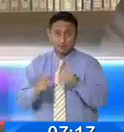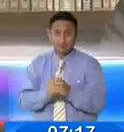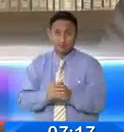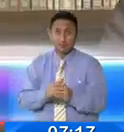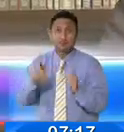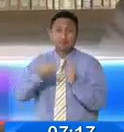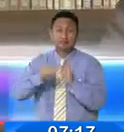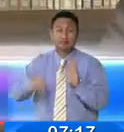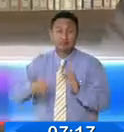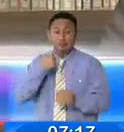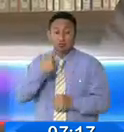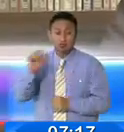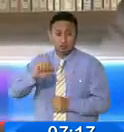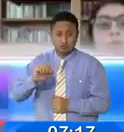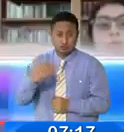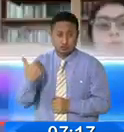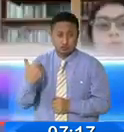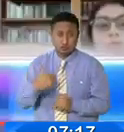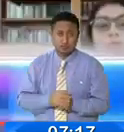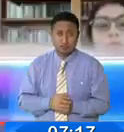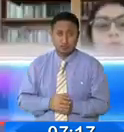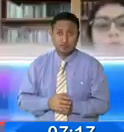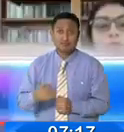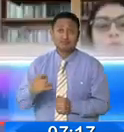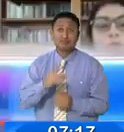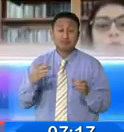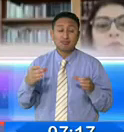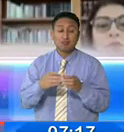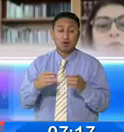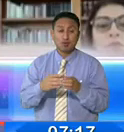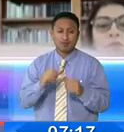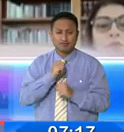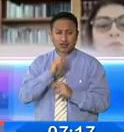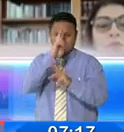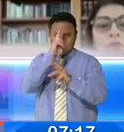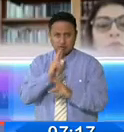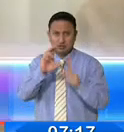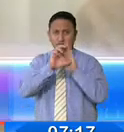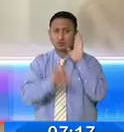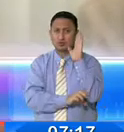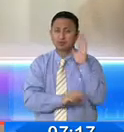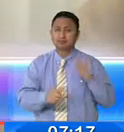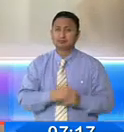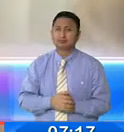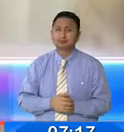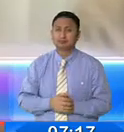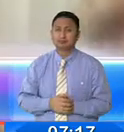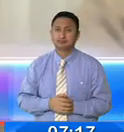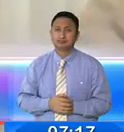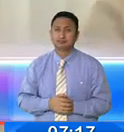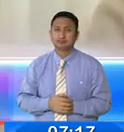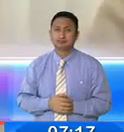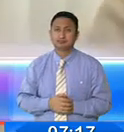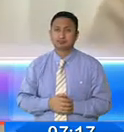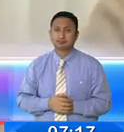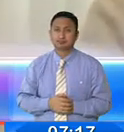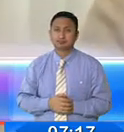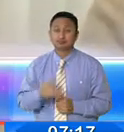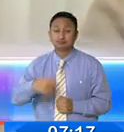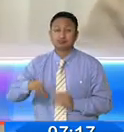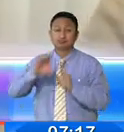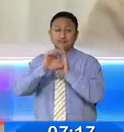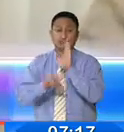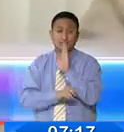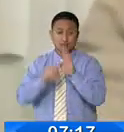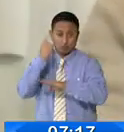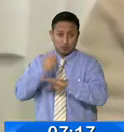Hay argumentos, pues coinciden que lo actuado por la Comisión transgrede la Carta Magna. ¿Cuándo? El mandato constitucional es claro,